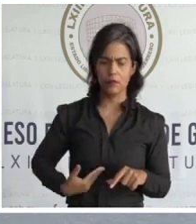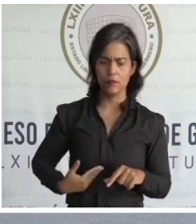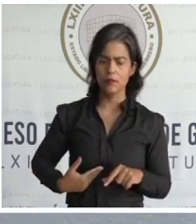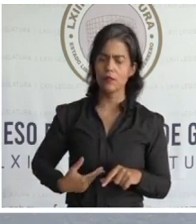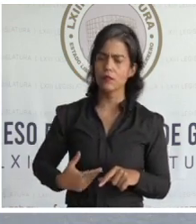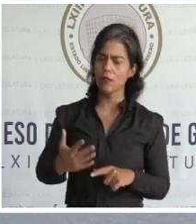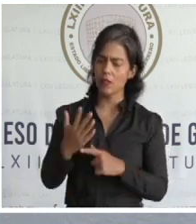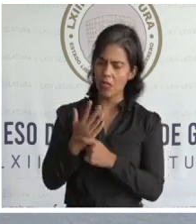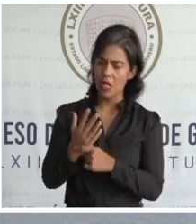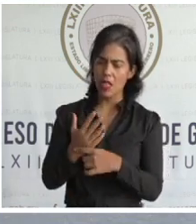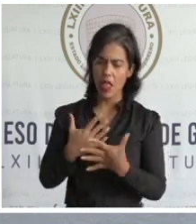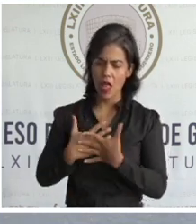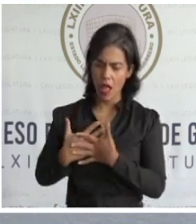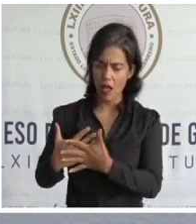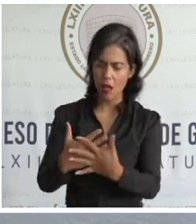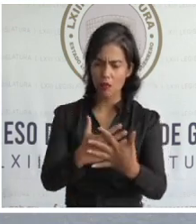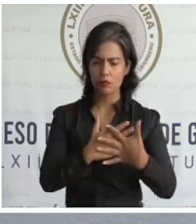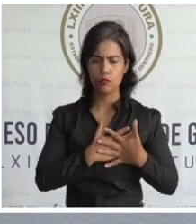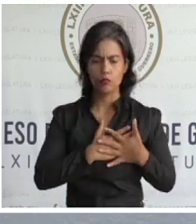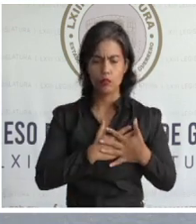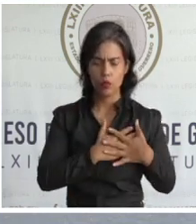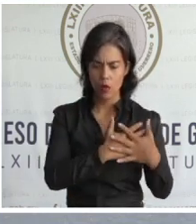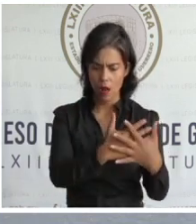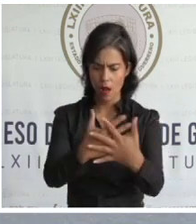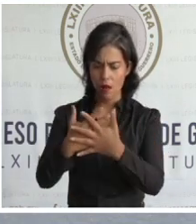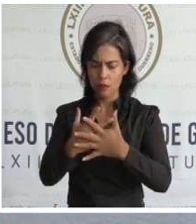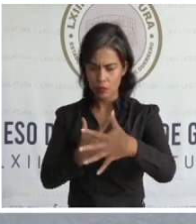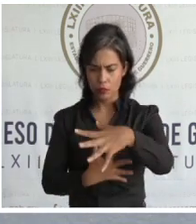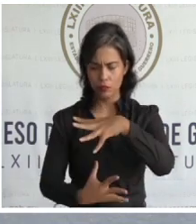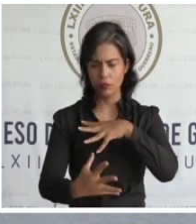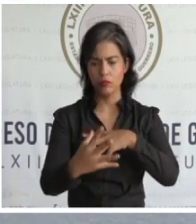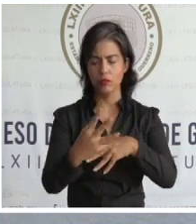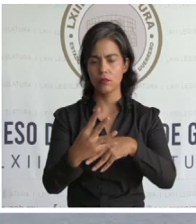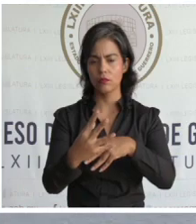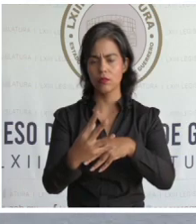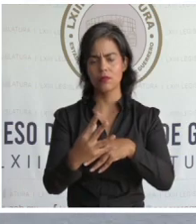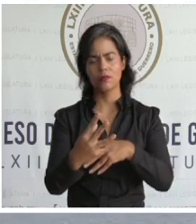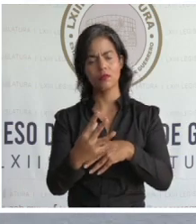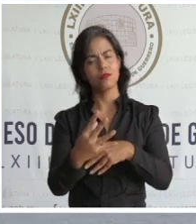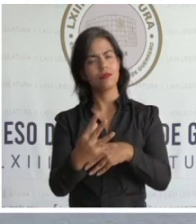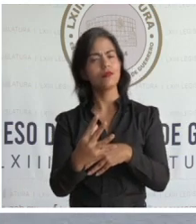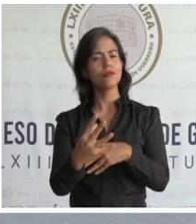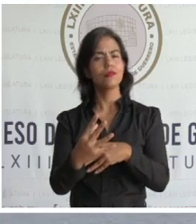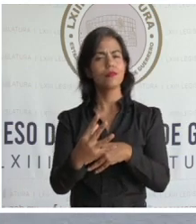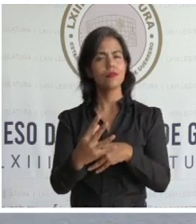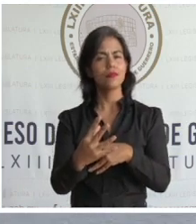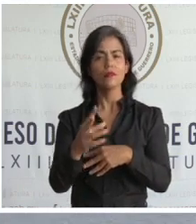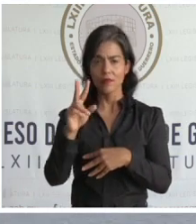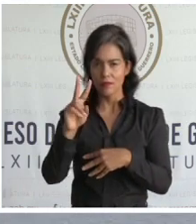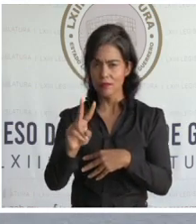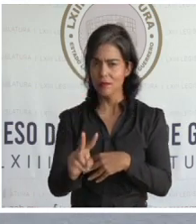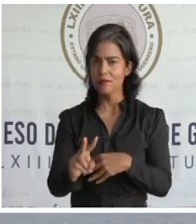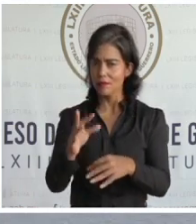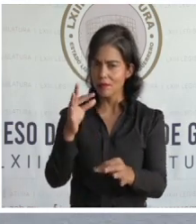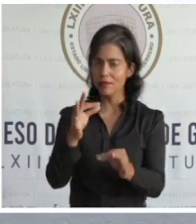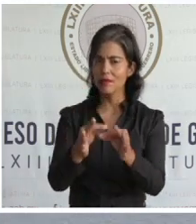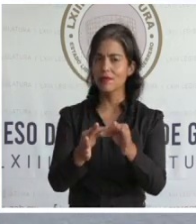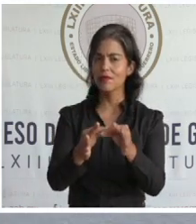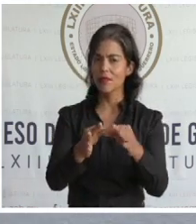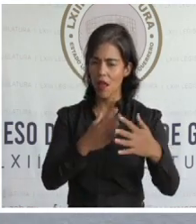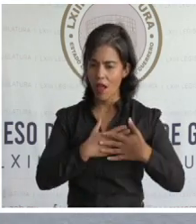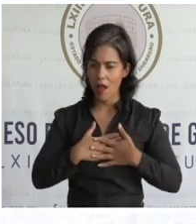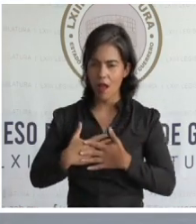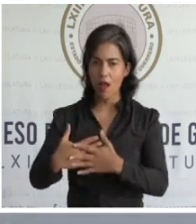manera constante. Pero tal parece que ese dicho, una vez más, quedó en el aire